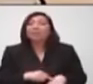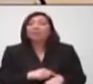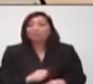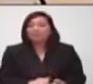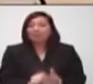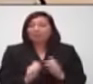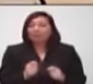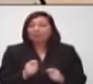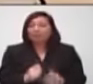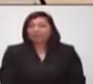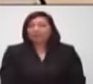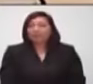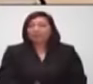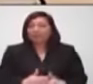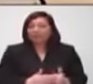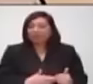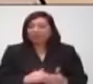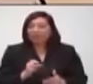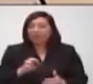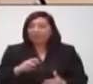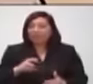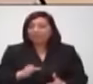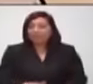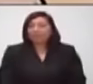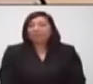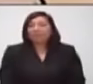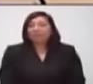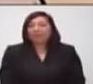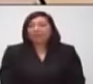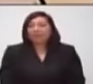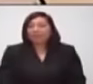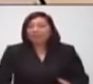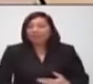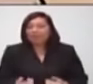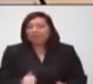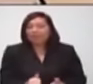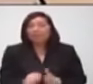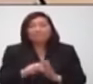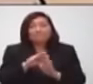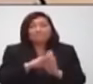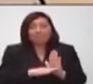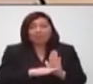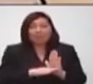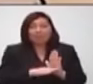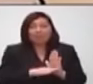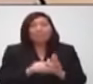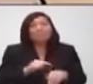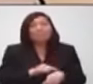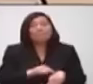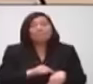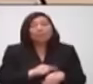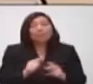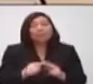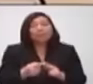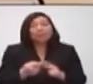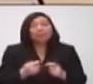de la entrega de los bienes de la concesión infraestructura de MAPE, mayores costos por la remoción y traslado de interferencia, menores ingresos por la demora en el inicio